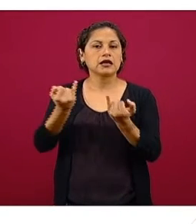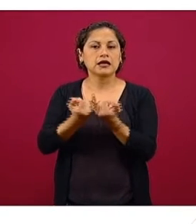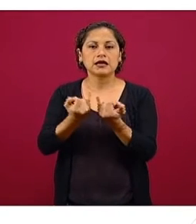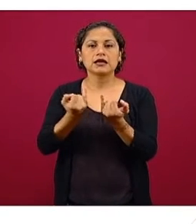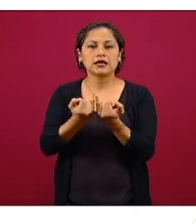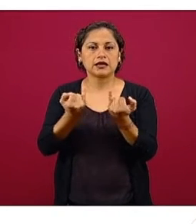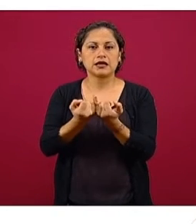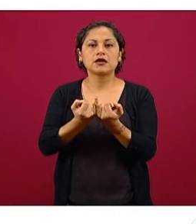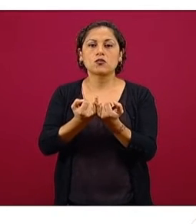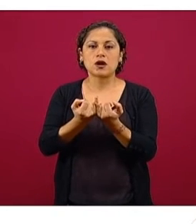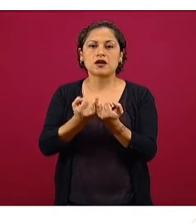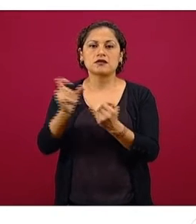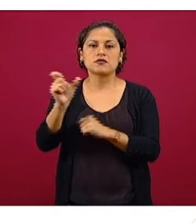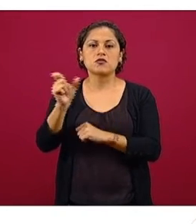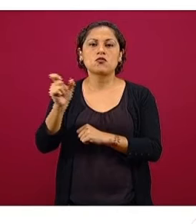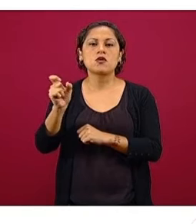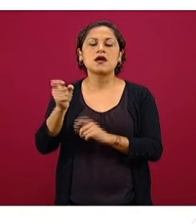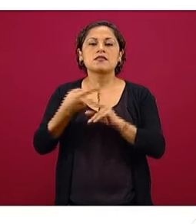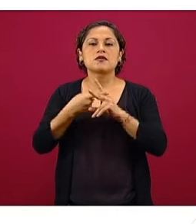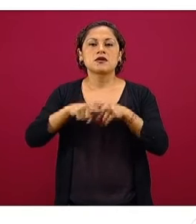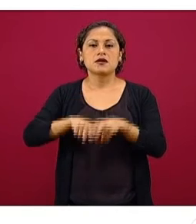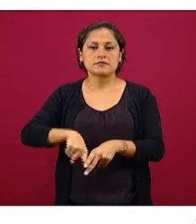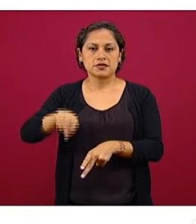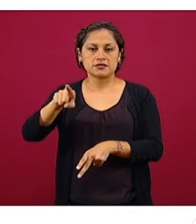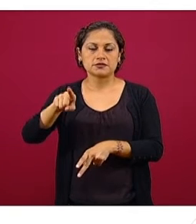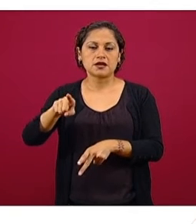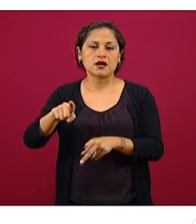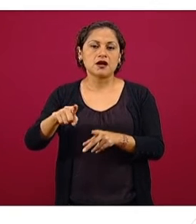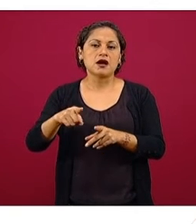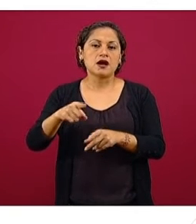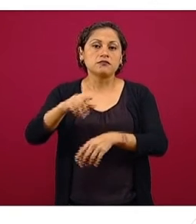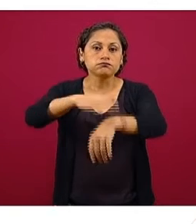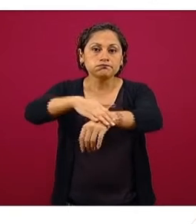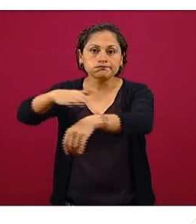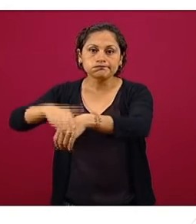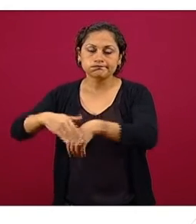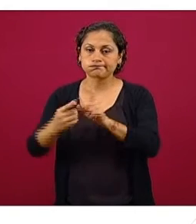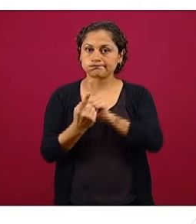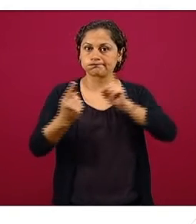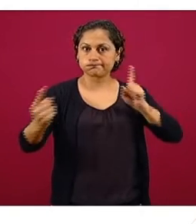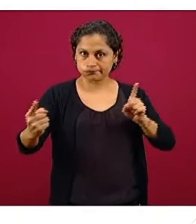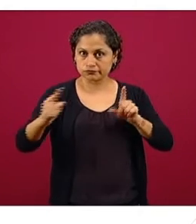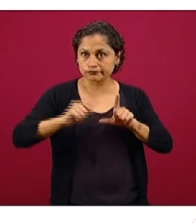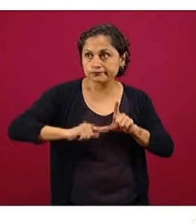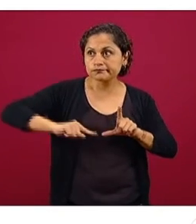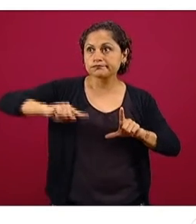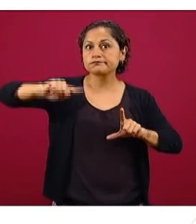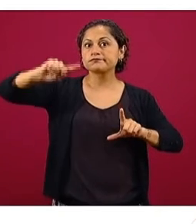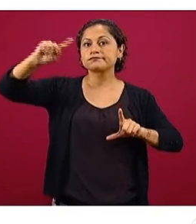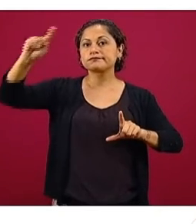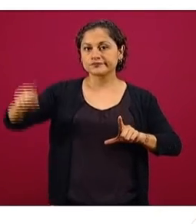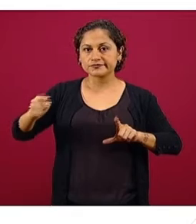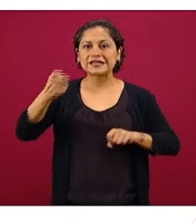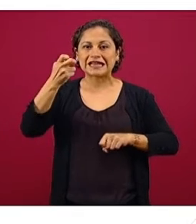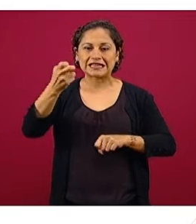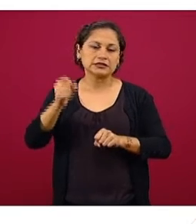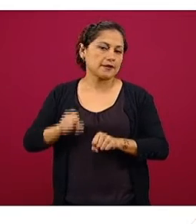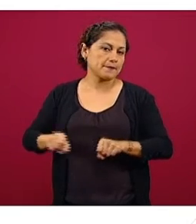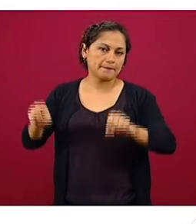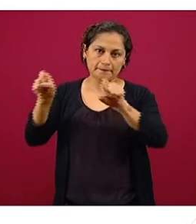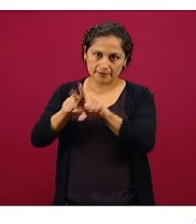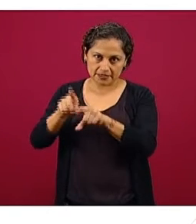donde se ve a su sana distancia. Esta es la curva epidémica. Y aquí vemos este primer país en color